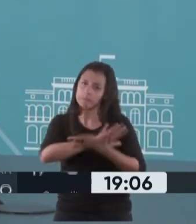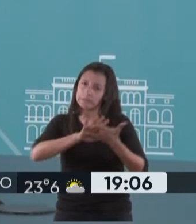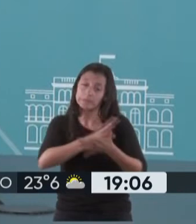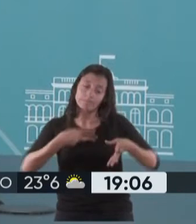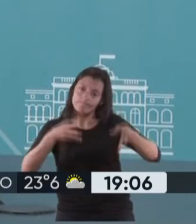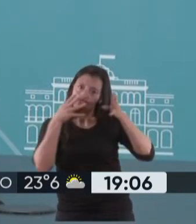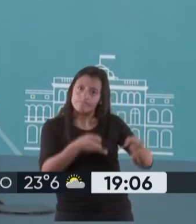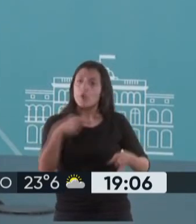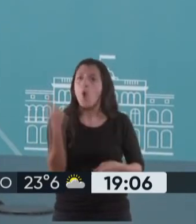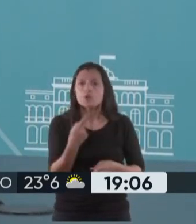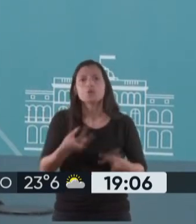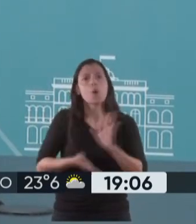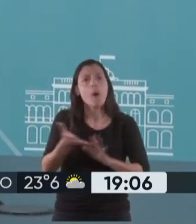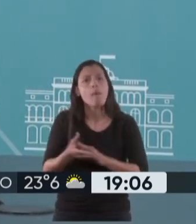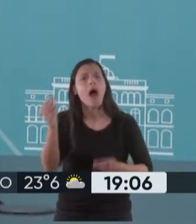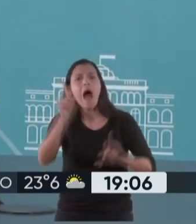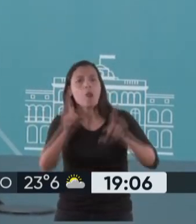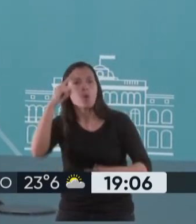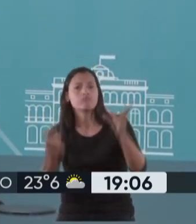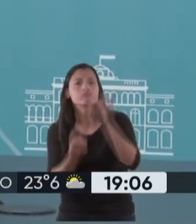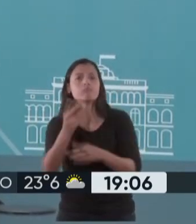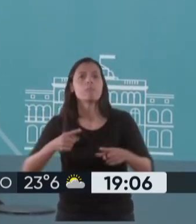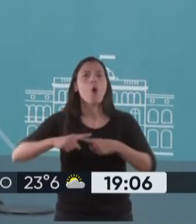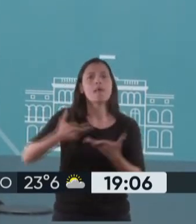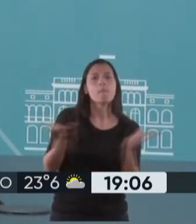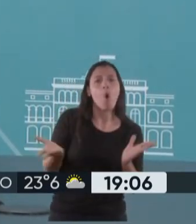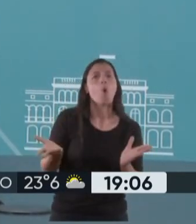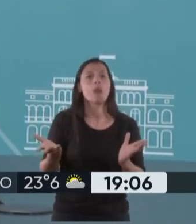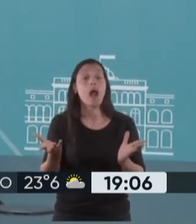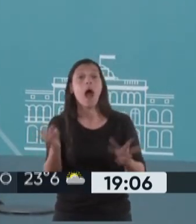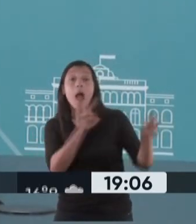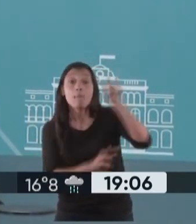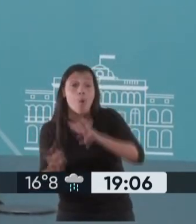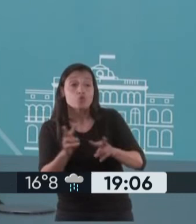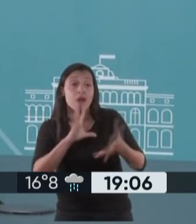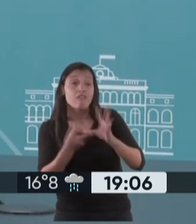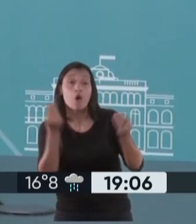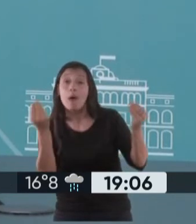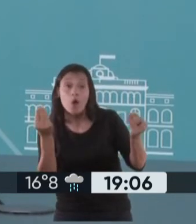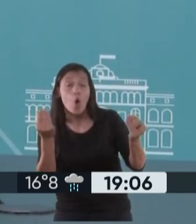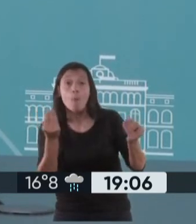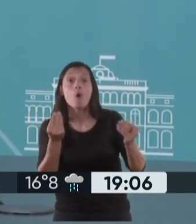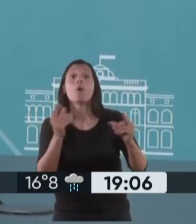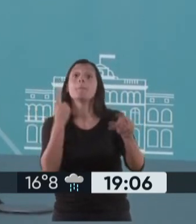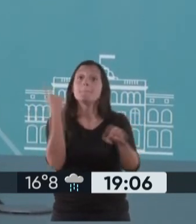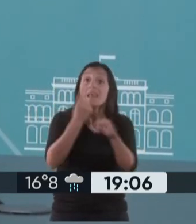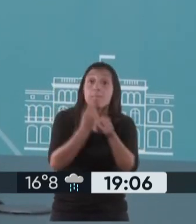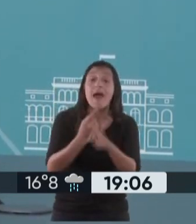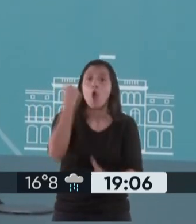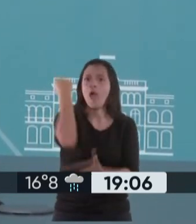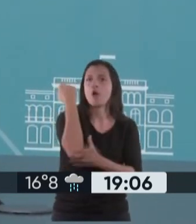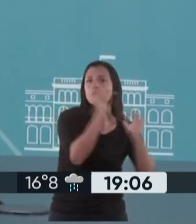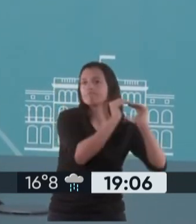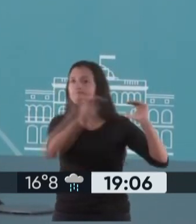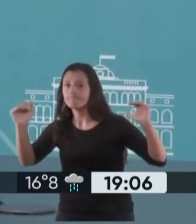políticas públicas muy activas para ver de qué manera se estabiliza primero la macroeconomía por eso son las decisiones